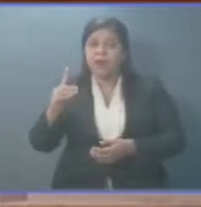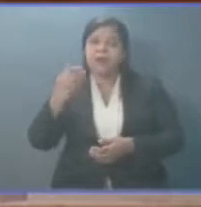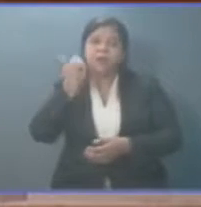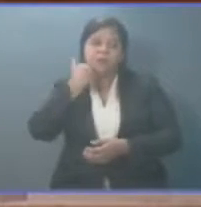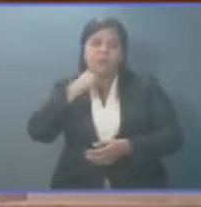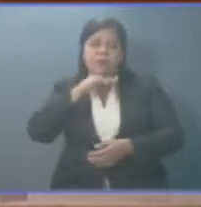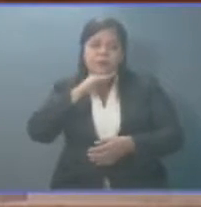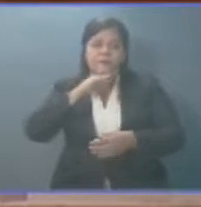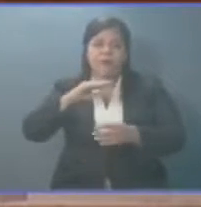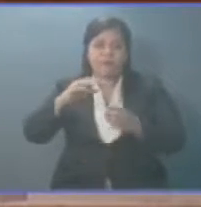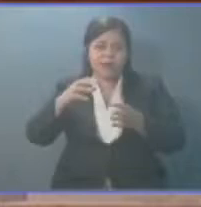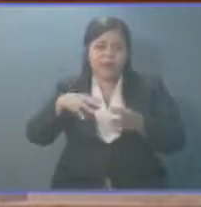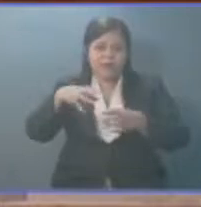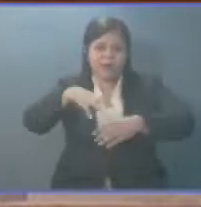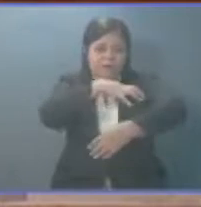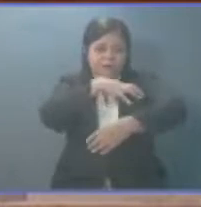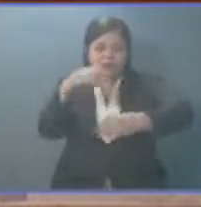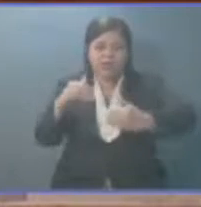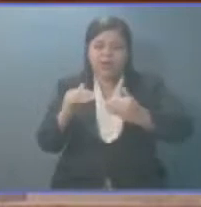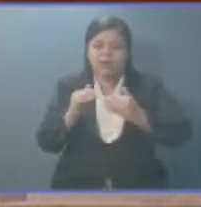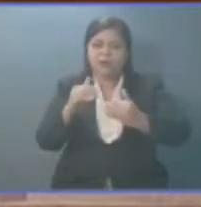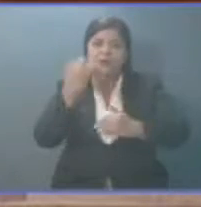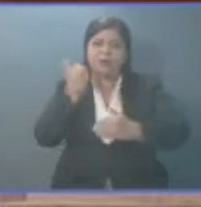y también se creó